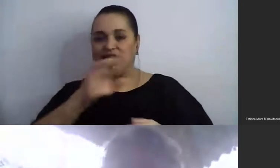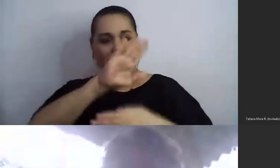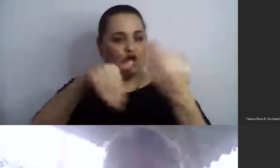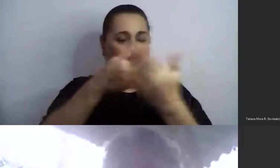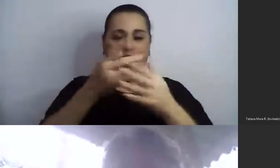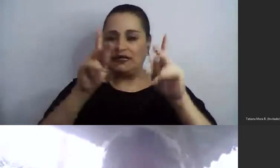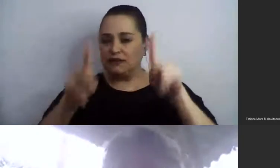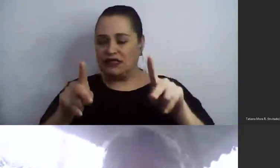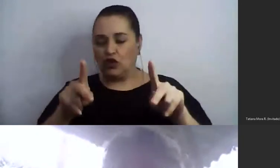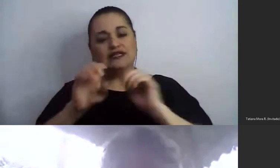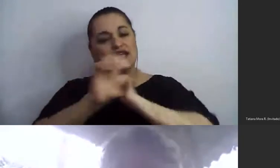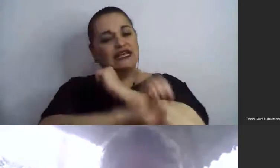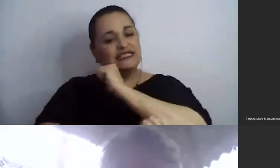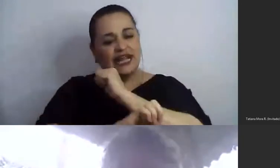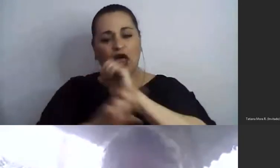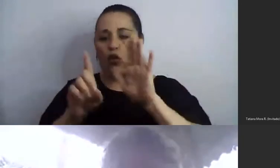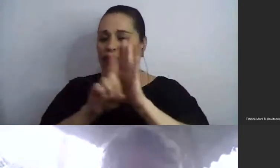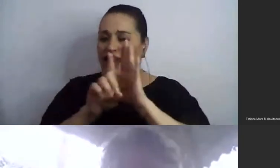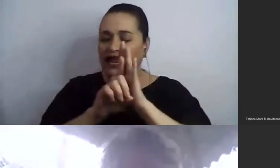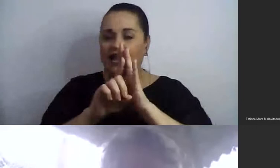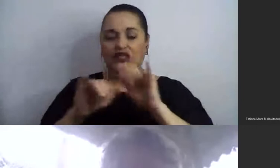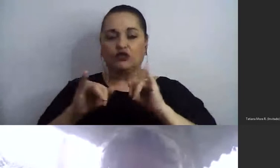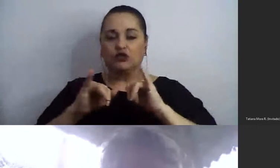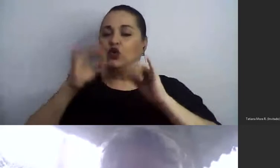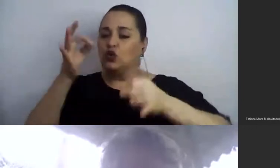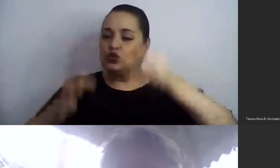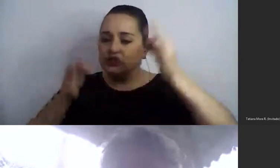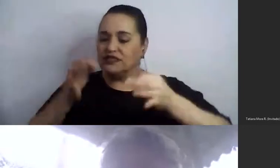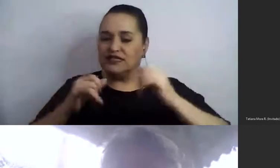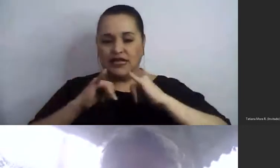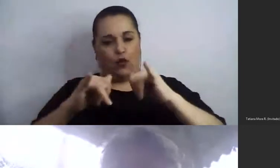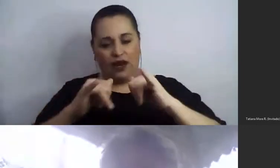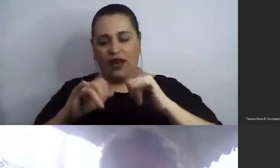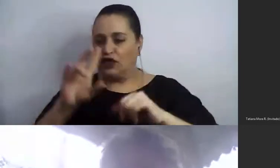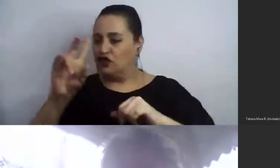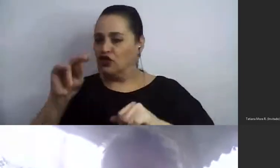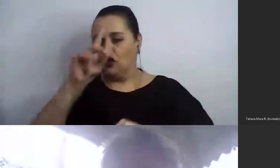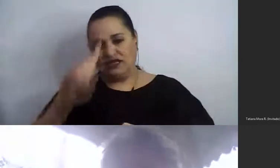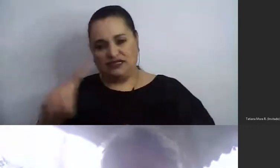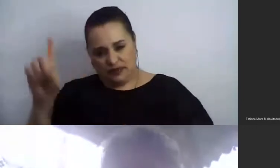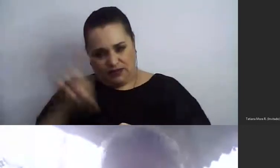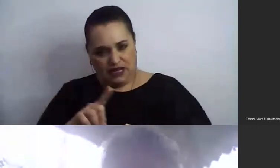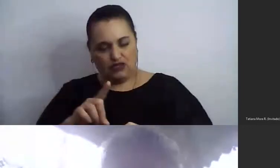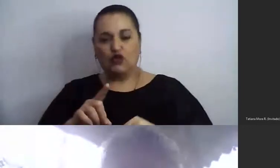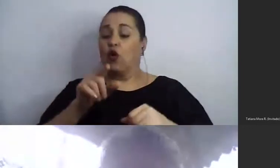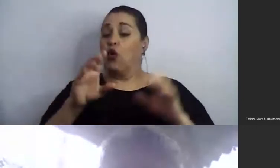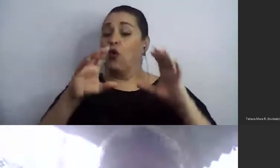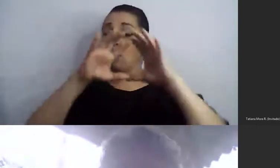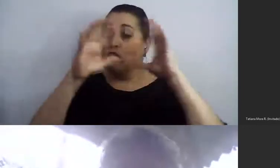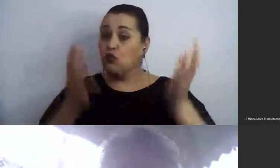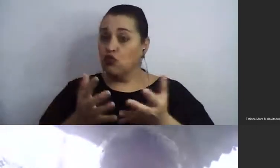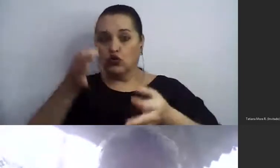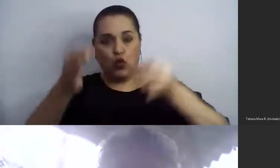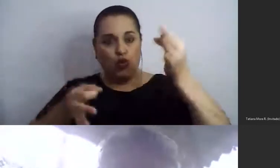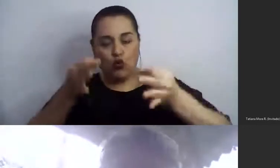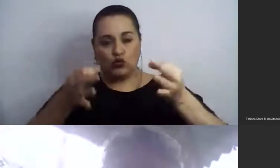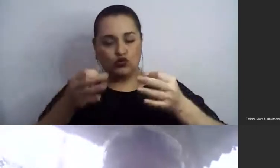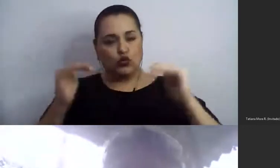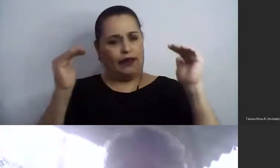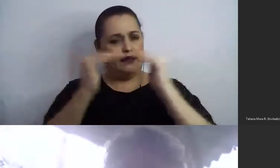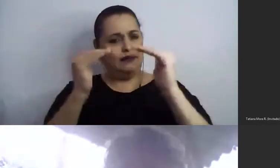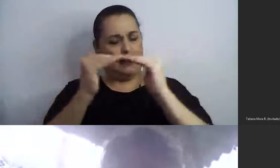estado de derecho la justicia la igualdad y la no discriminación un mundo justo equitativo tolerante